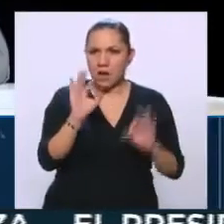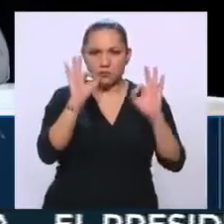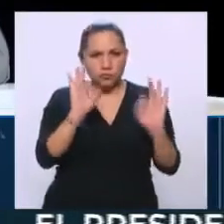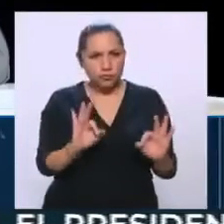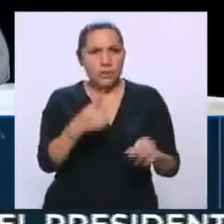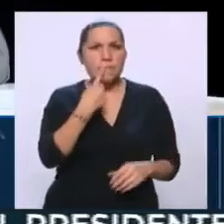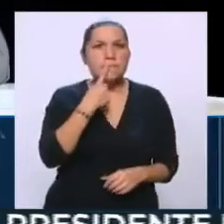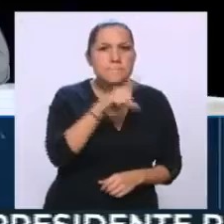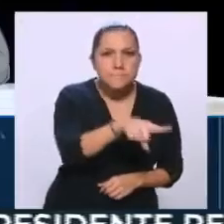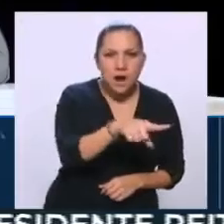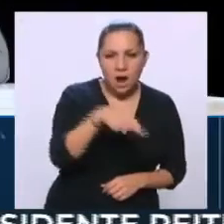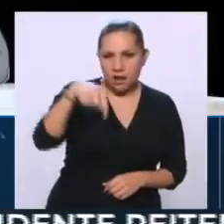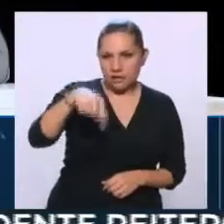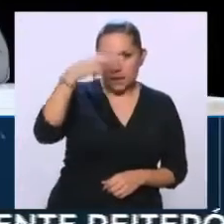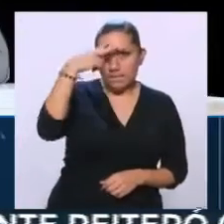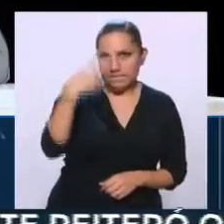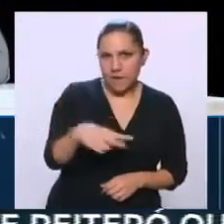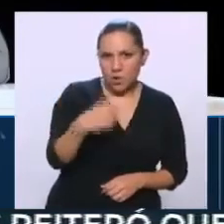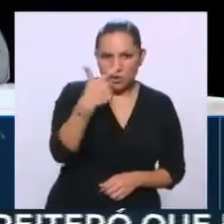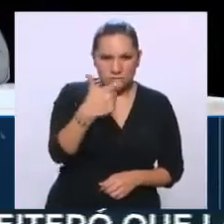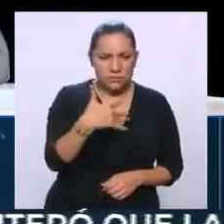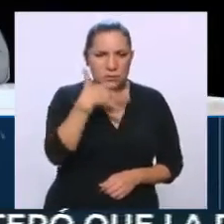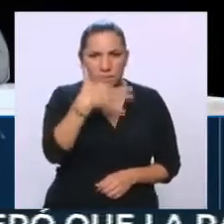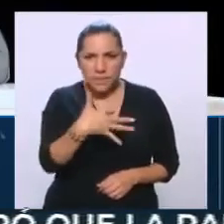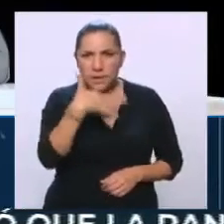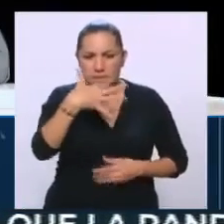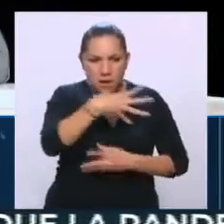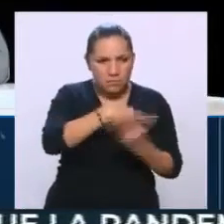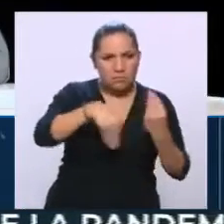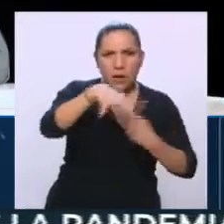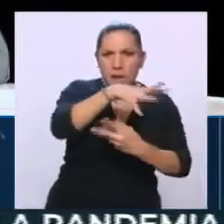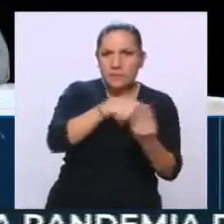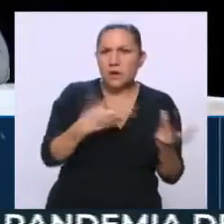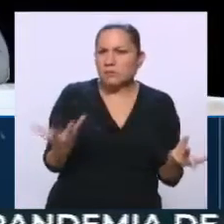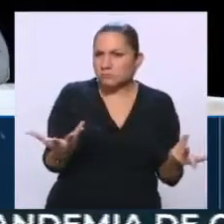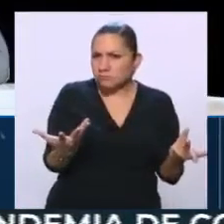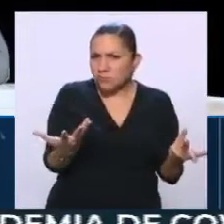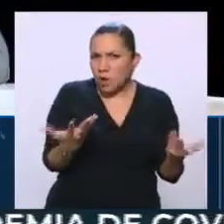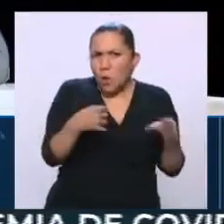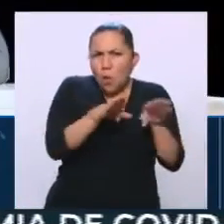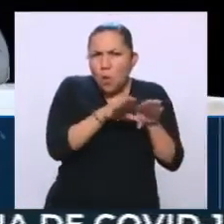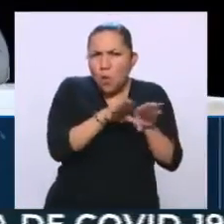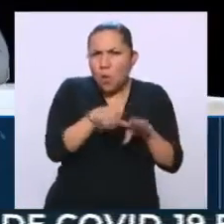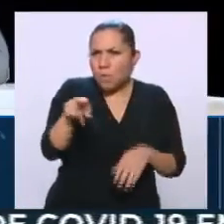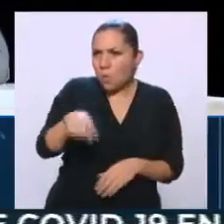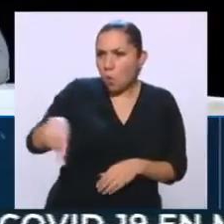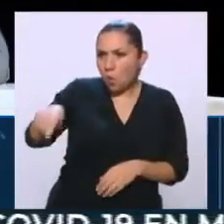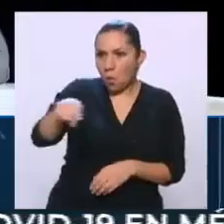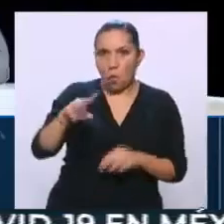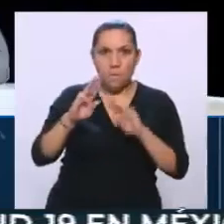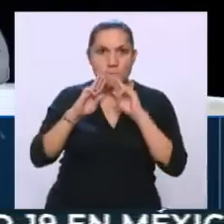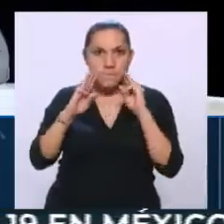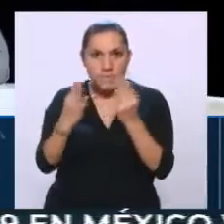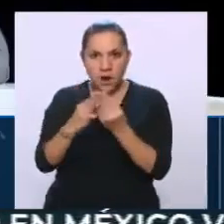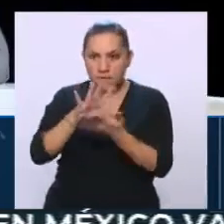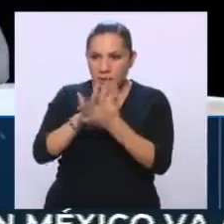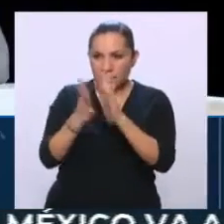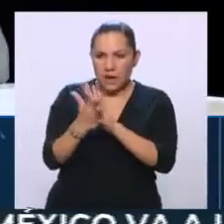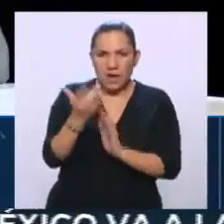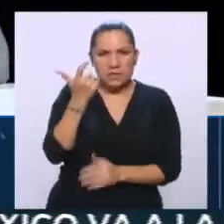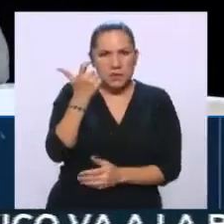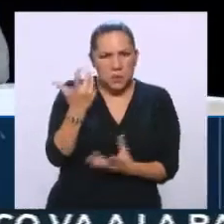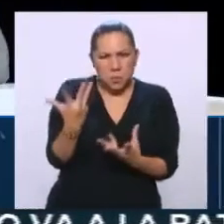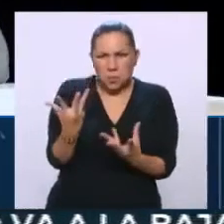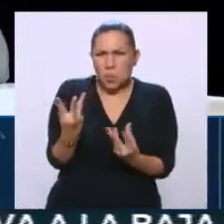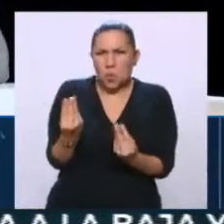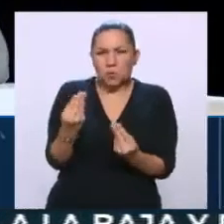dinero en México? ¿Y cómo es que la delincuencia puede manejar tantísimo dinero? Hay que recordar aquella